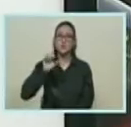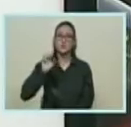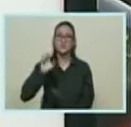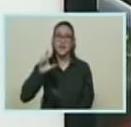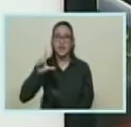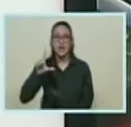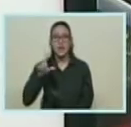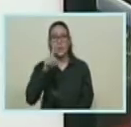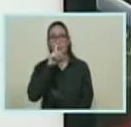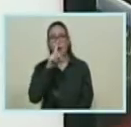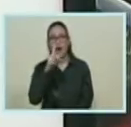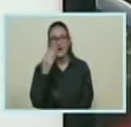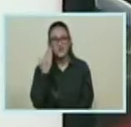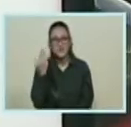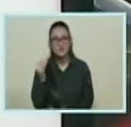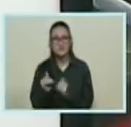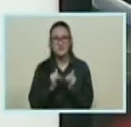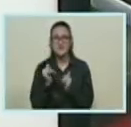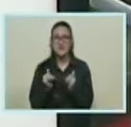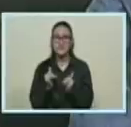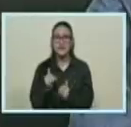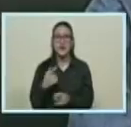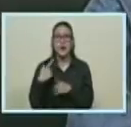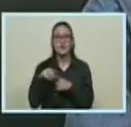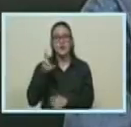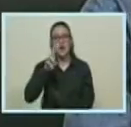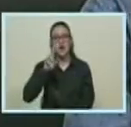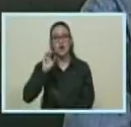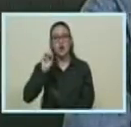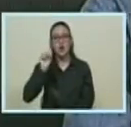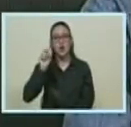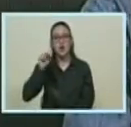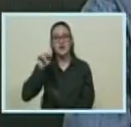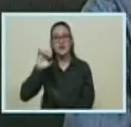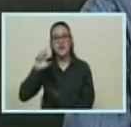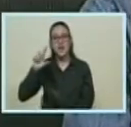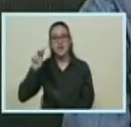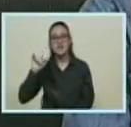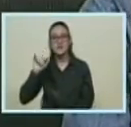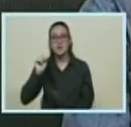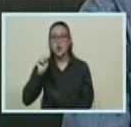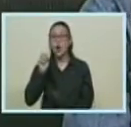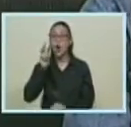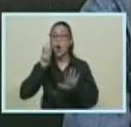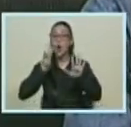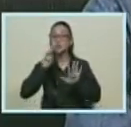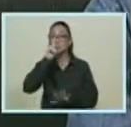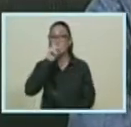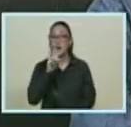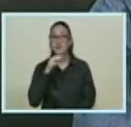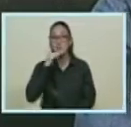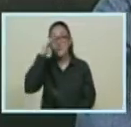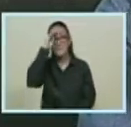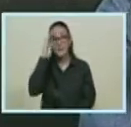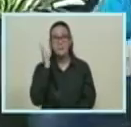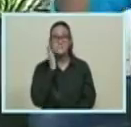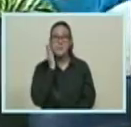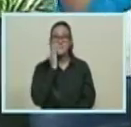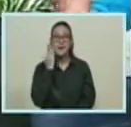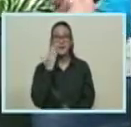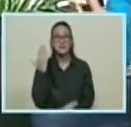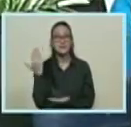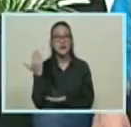Roussel de un año y Rosnielis de 8 años con su papá y su mamá, que van a ser